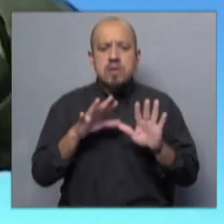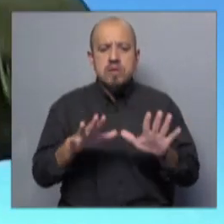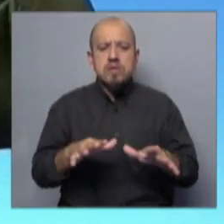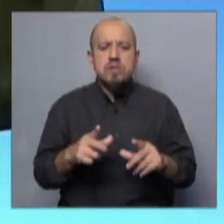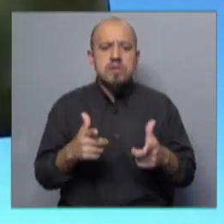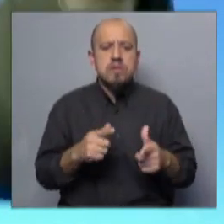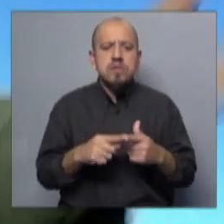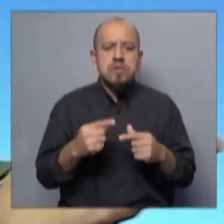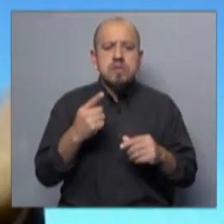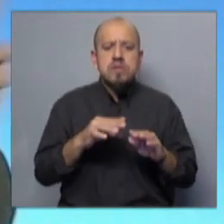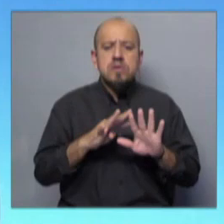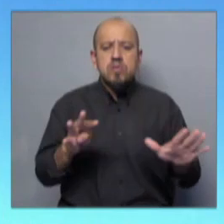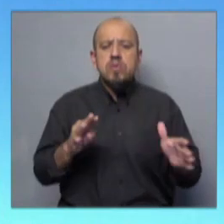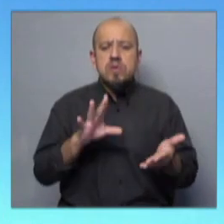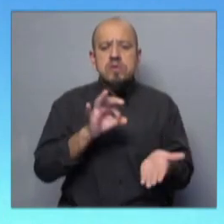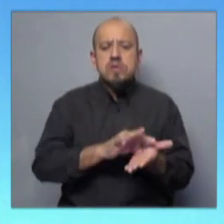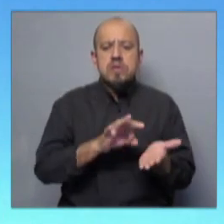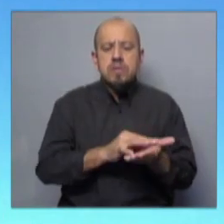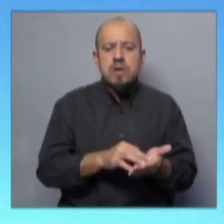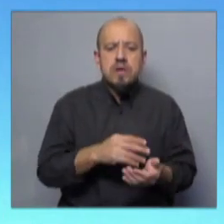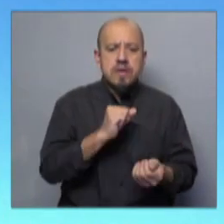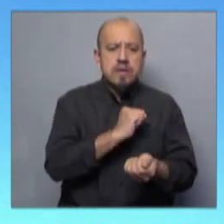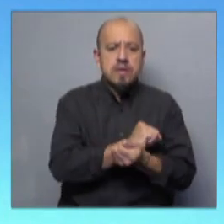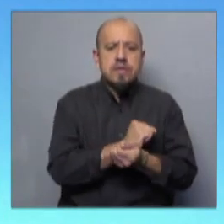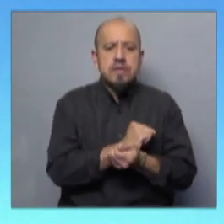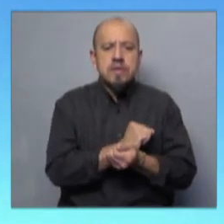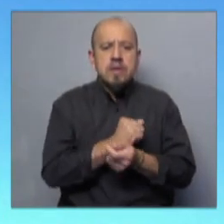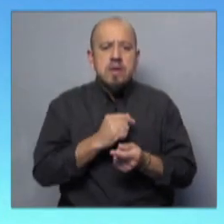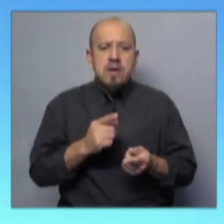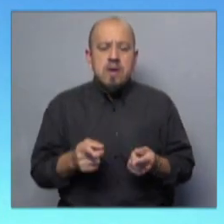había 19 sistemas penitenciarios en el país